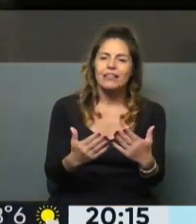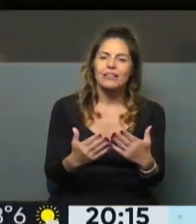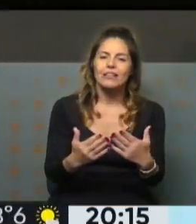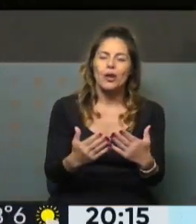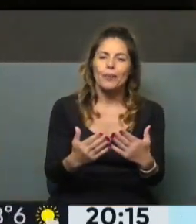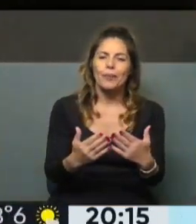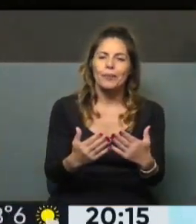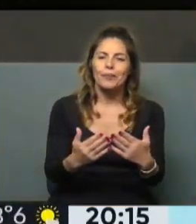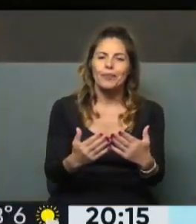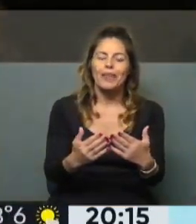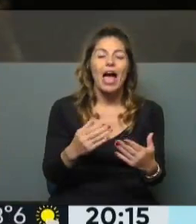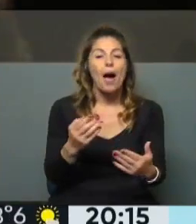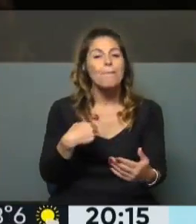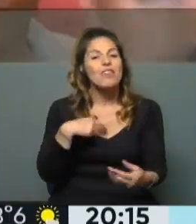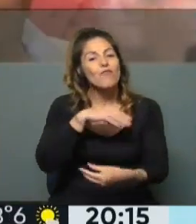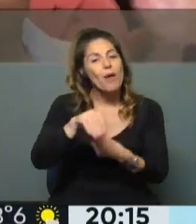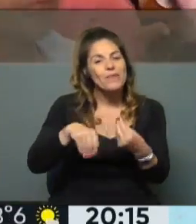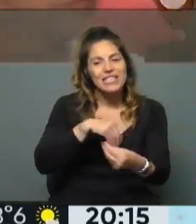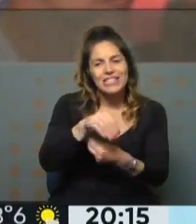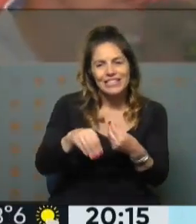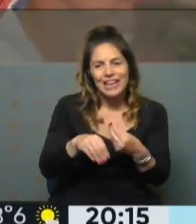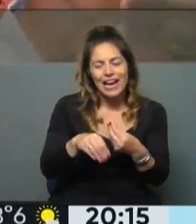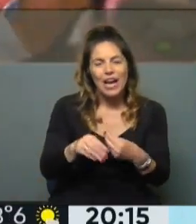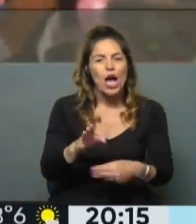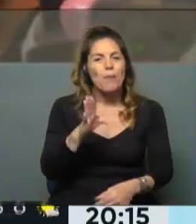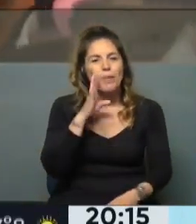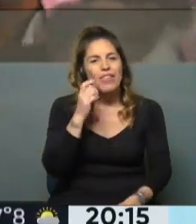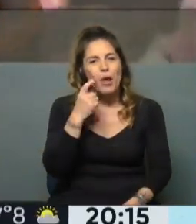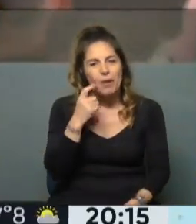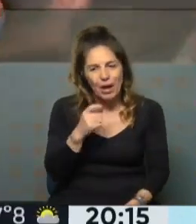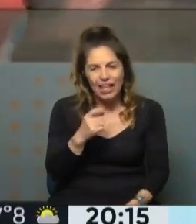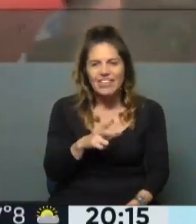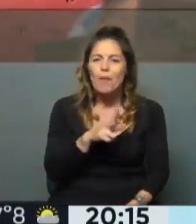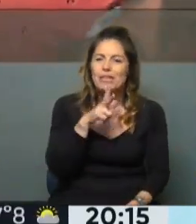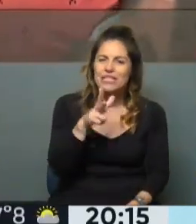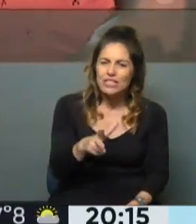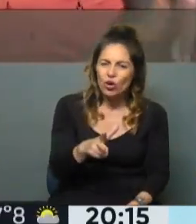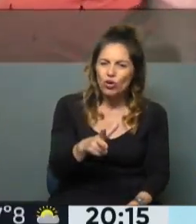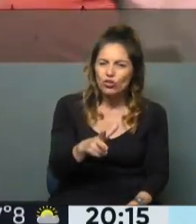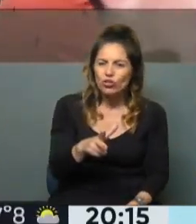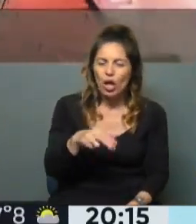agradecerle a mi familia a mis viejos a mis